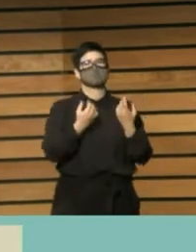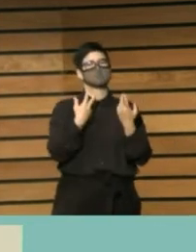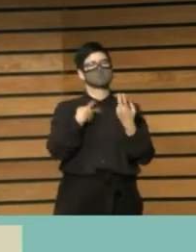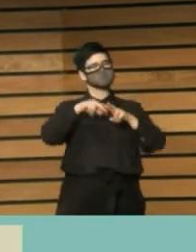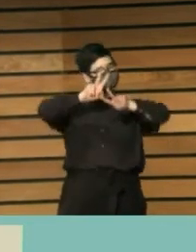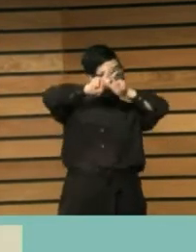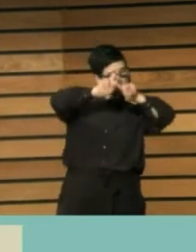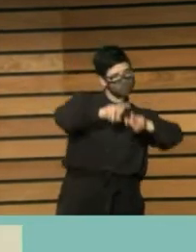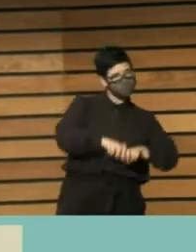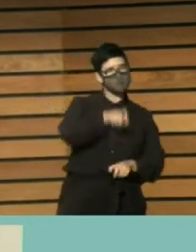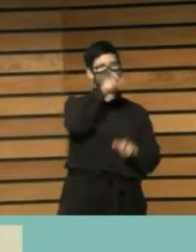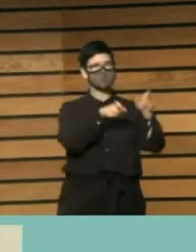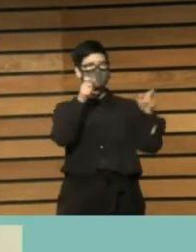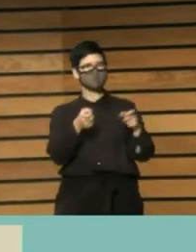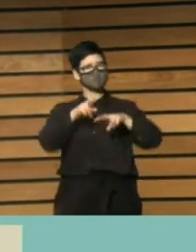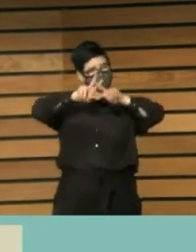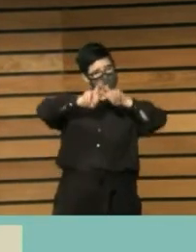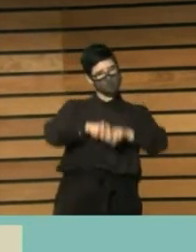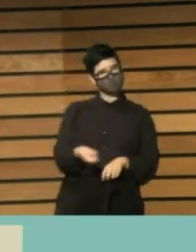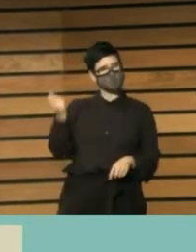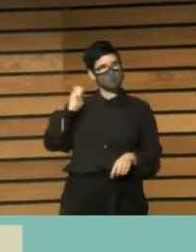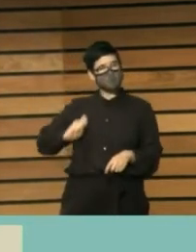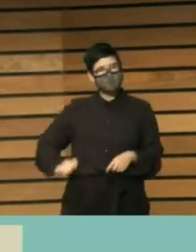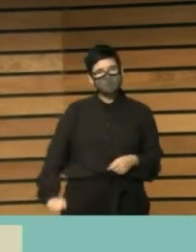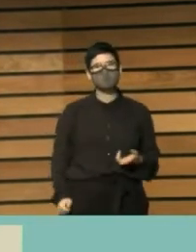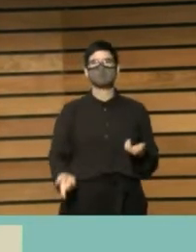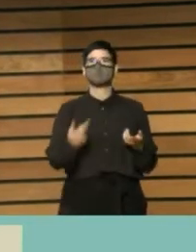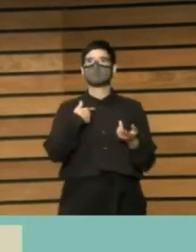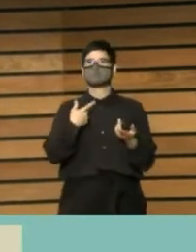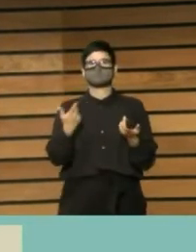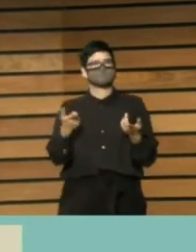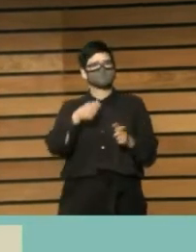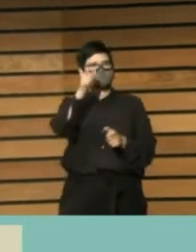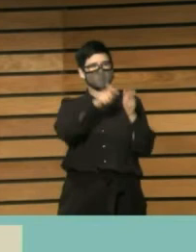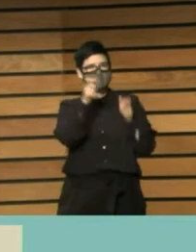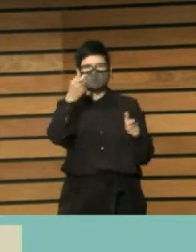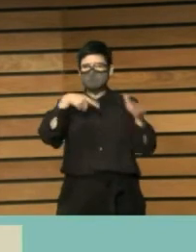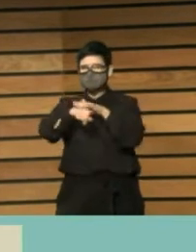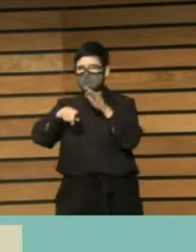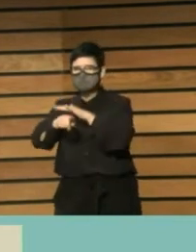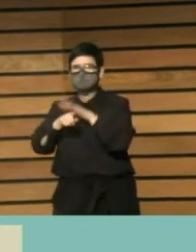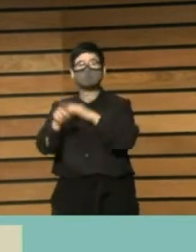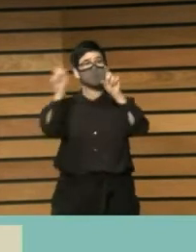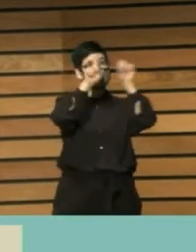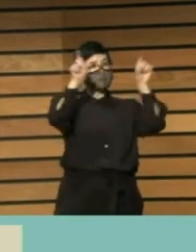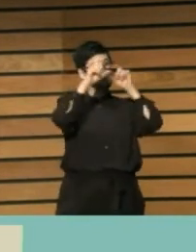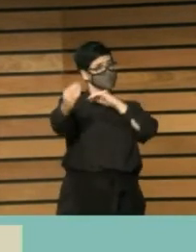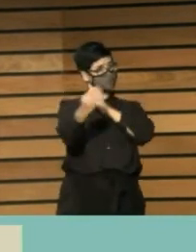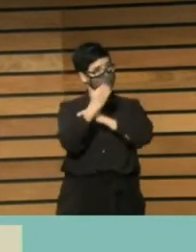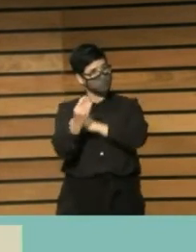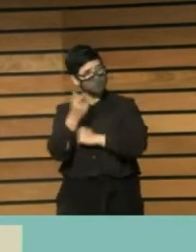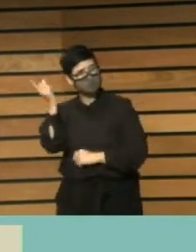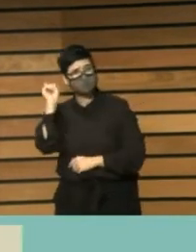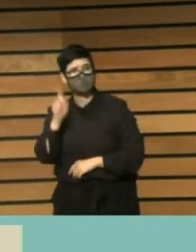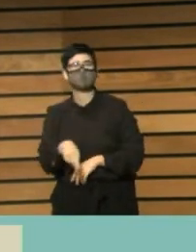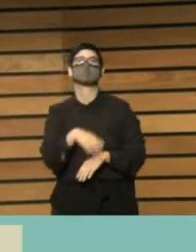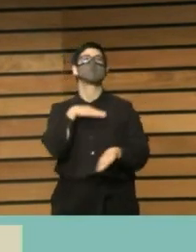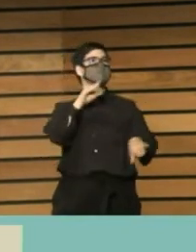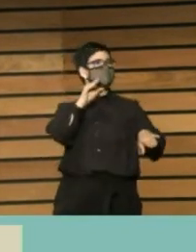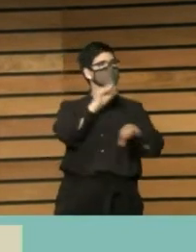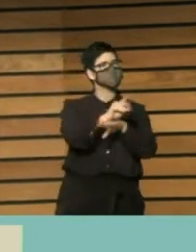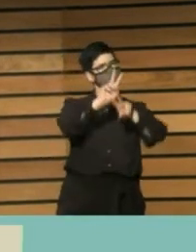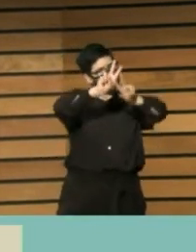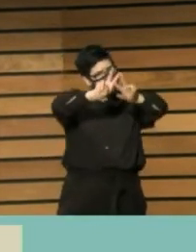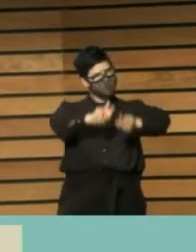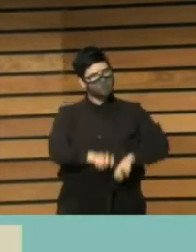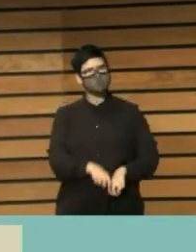investigadores, editoriales, intermediarios de la ciencia, aquellas empresas que financian también la investigación y